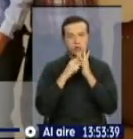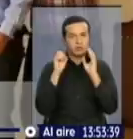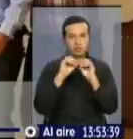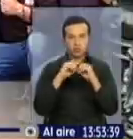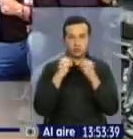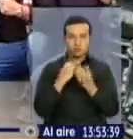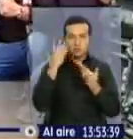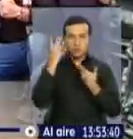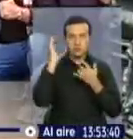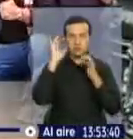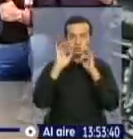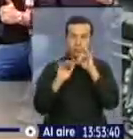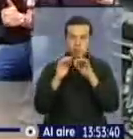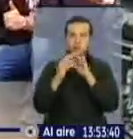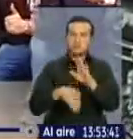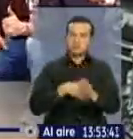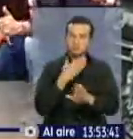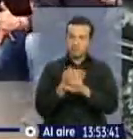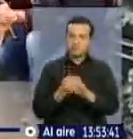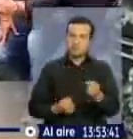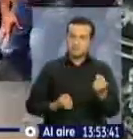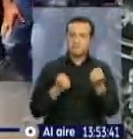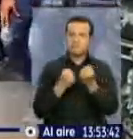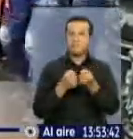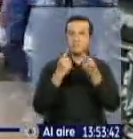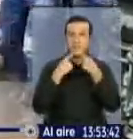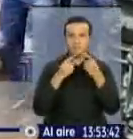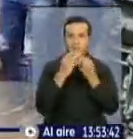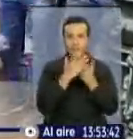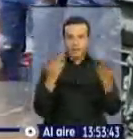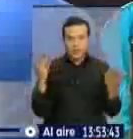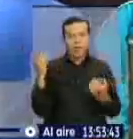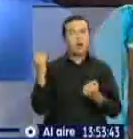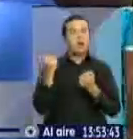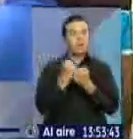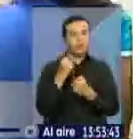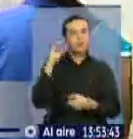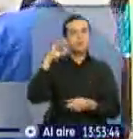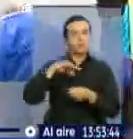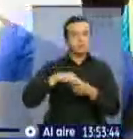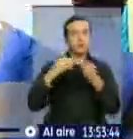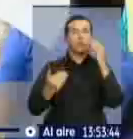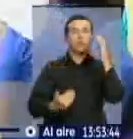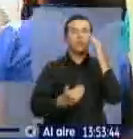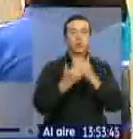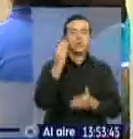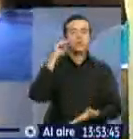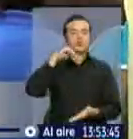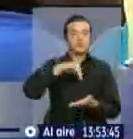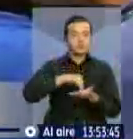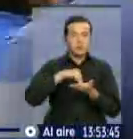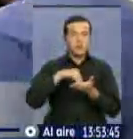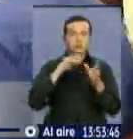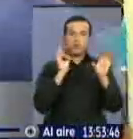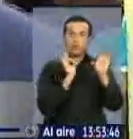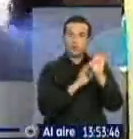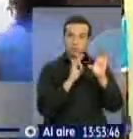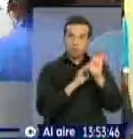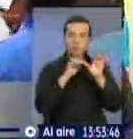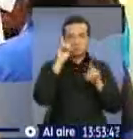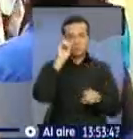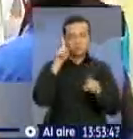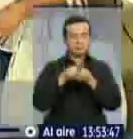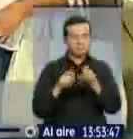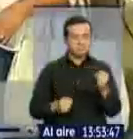organizaciones políticas, formalizaron su apoyo y se mostraron a favor de la elección de nuevos miembros para el actual Consejo de